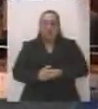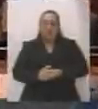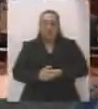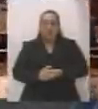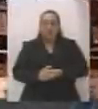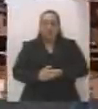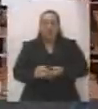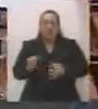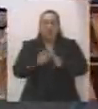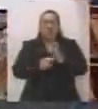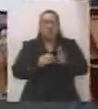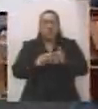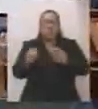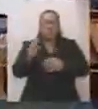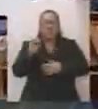Resolución número